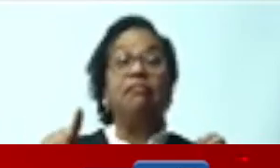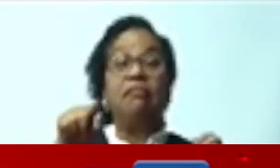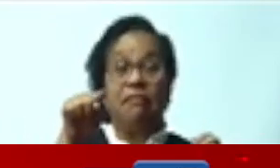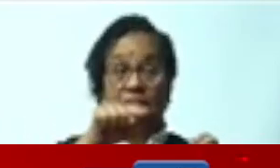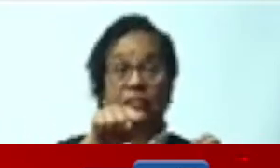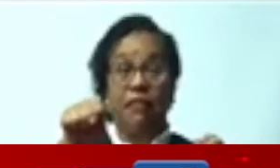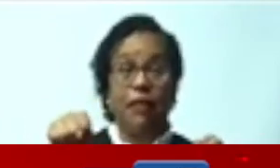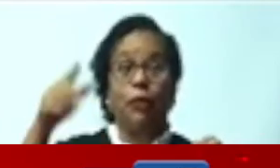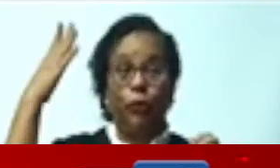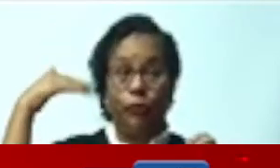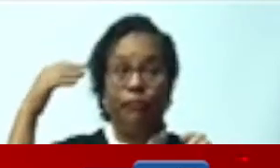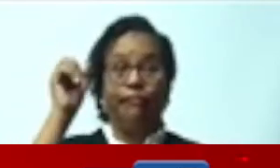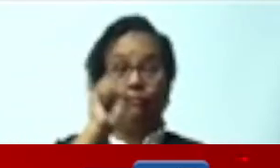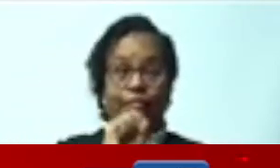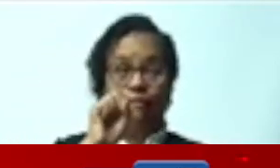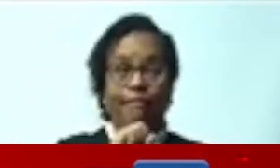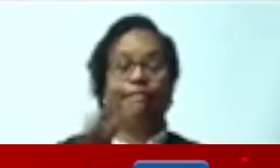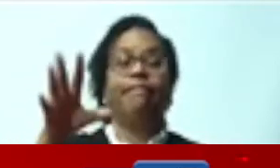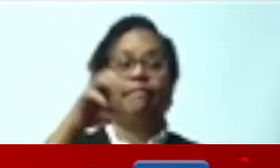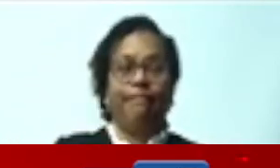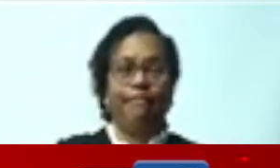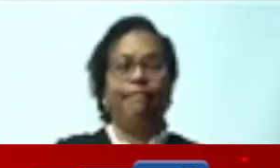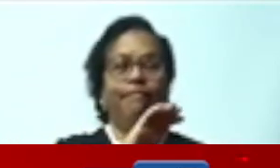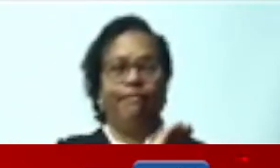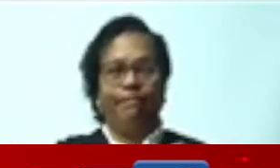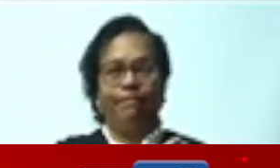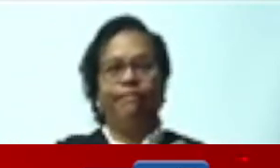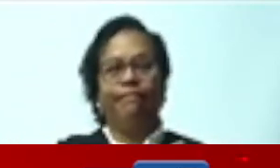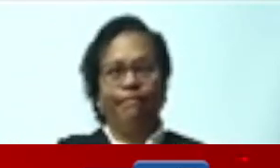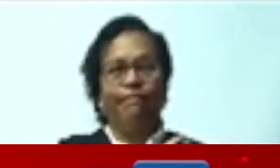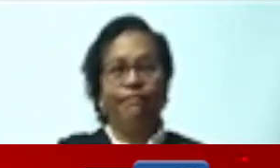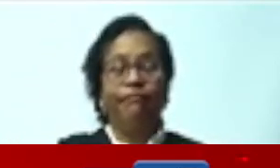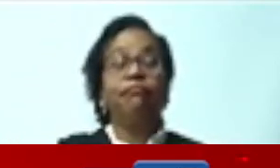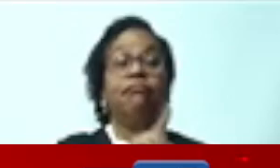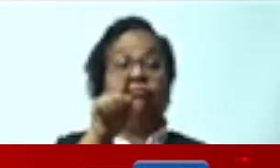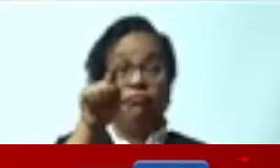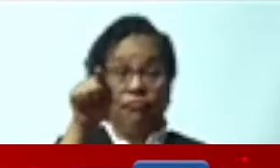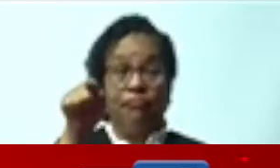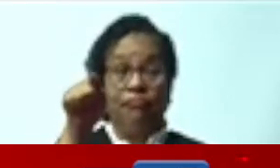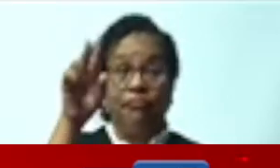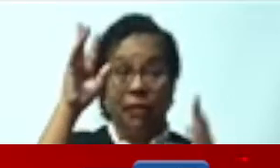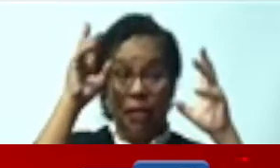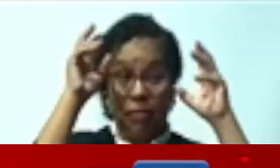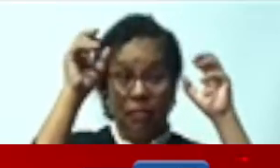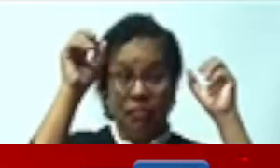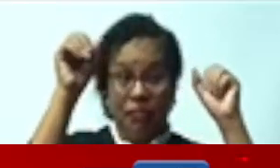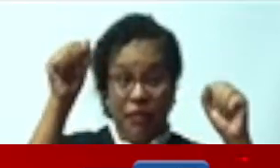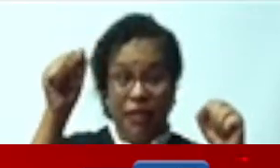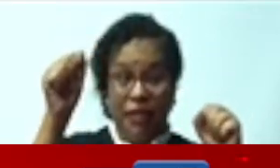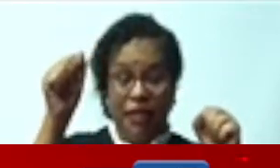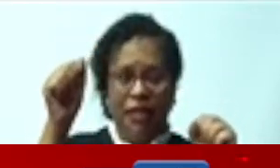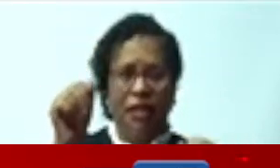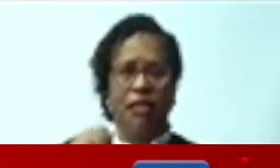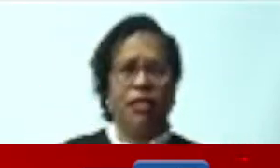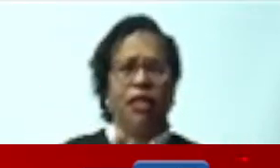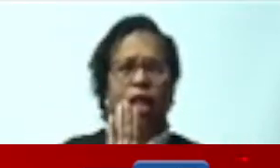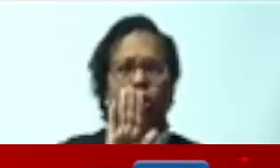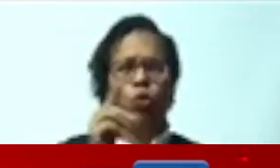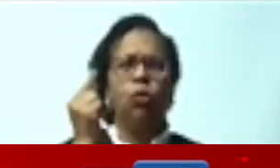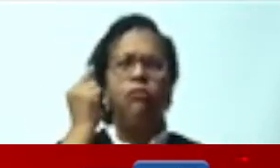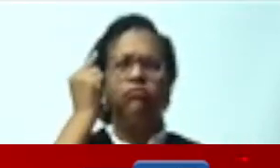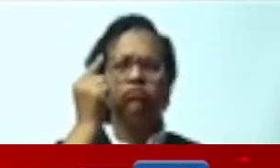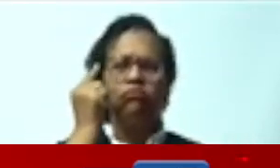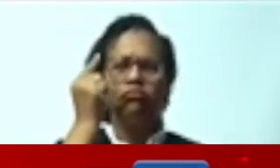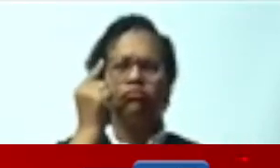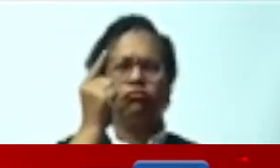Gracias a la sensatez de nuestro señor presidente, eso en el día de hoy, esa